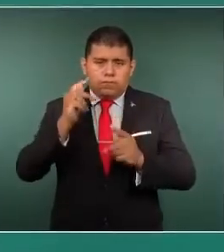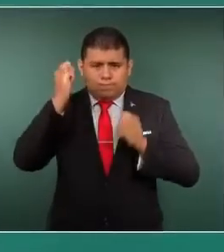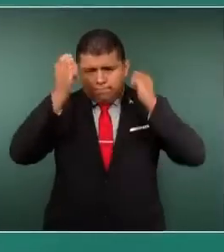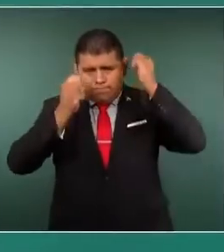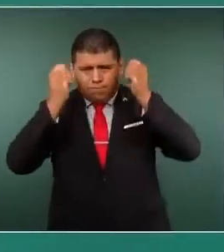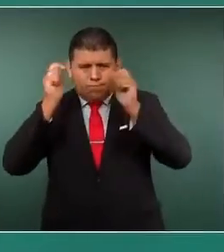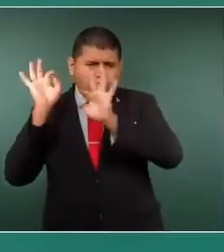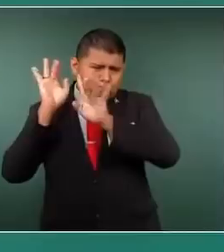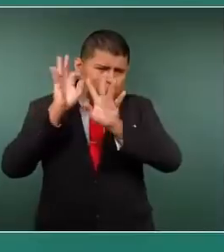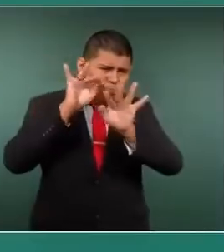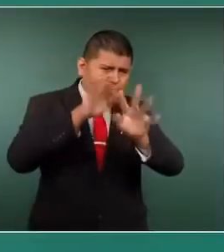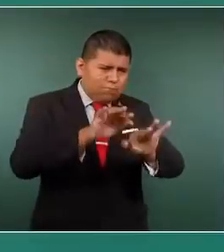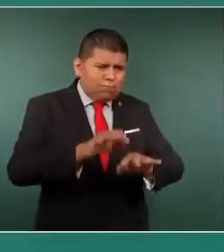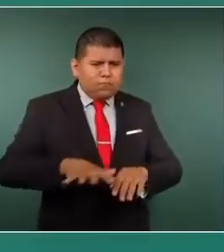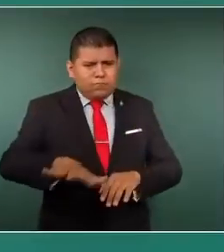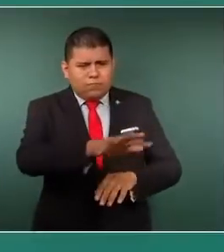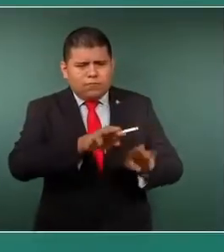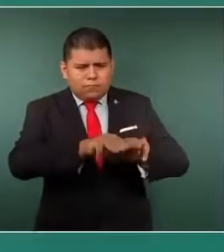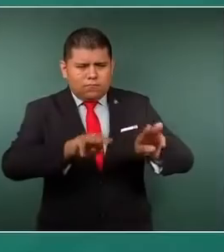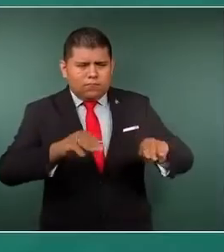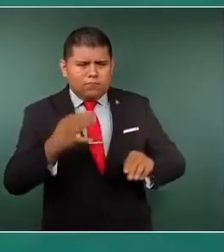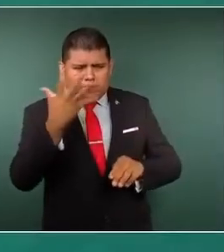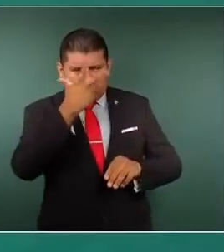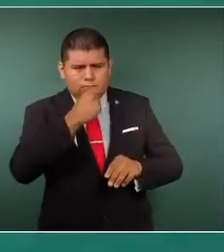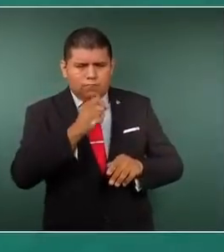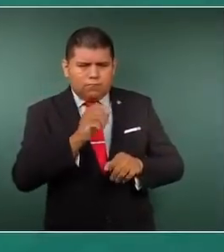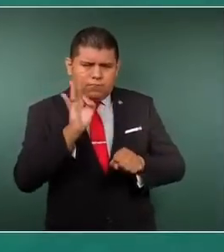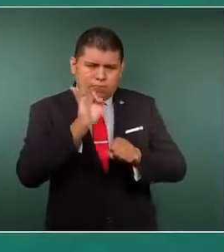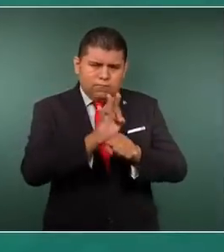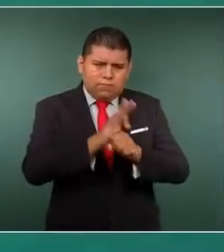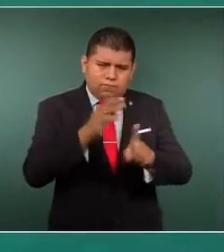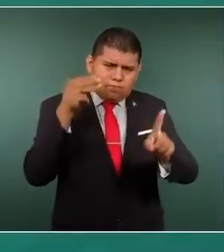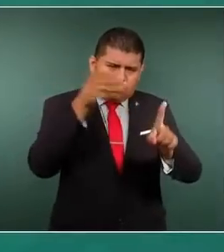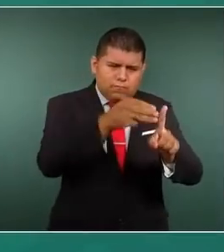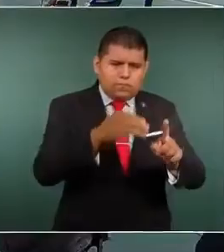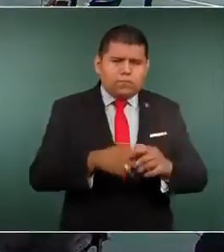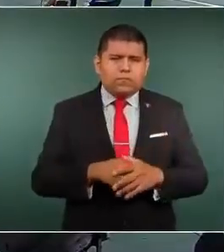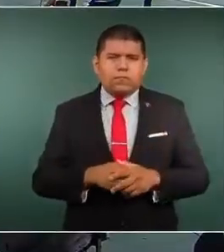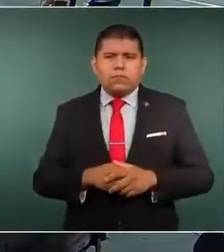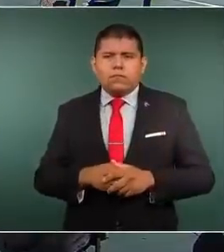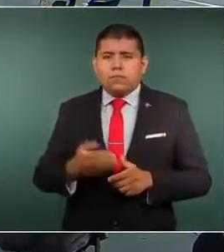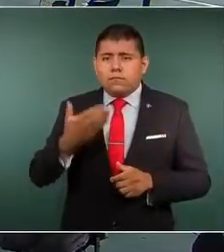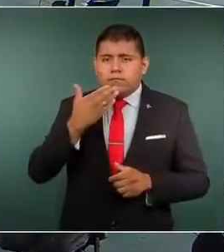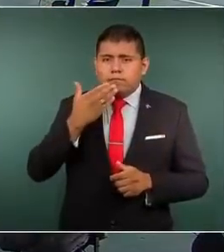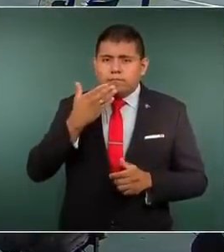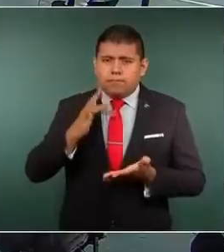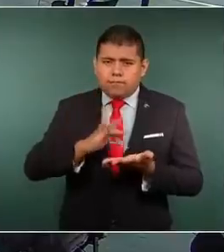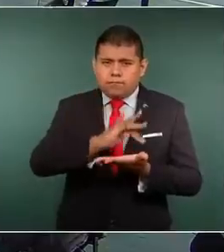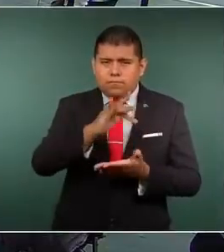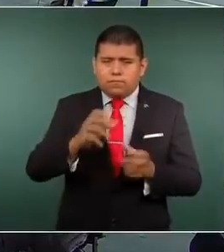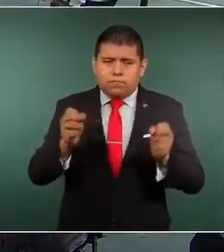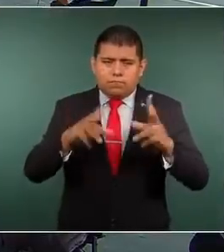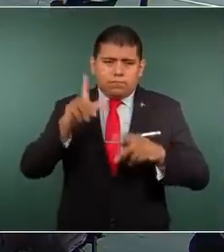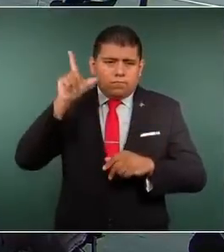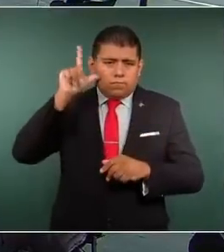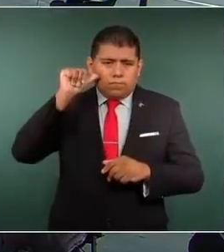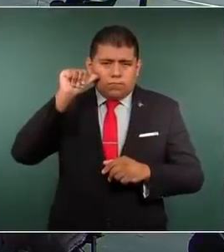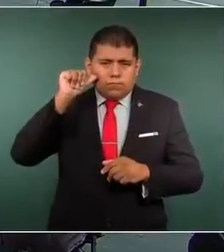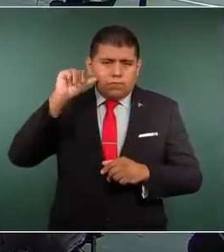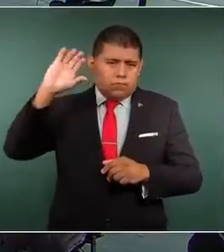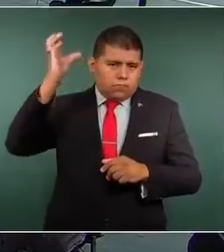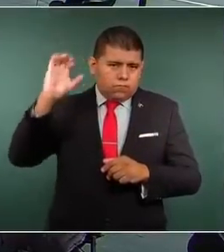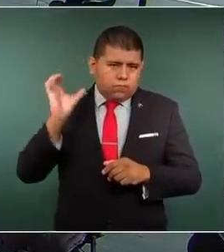actividad turística y eso es lo que vamos a procurar muy bien nos vemos entonces mañana en